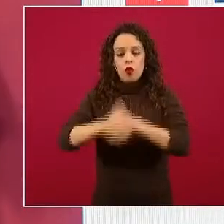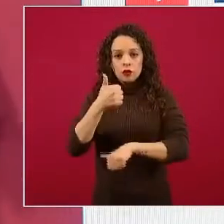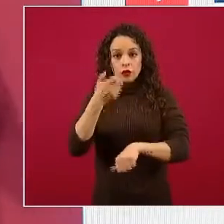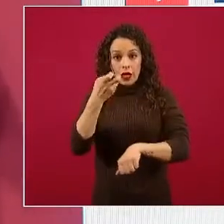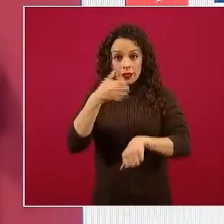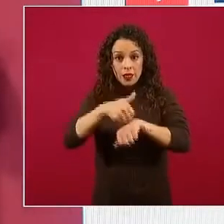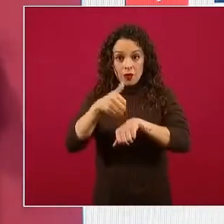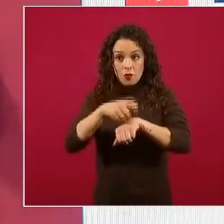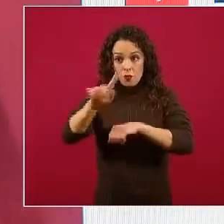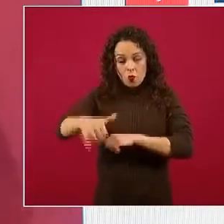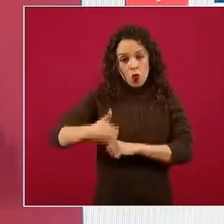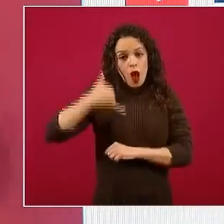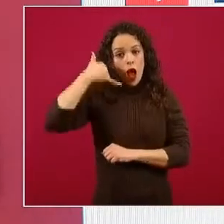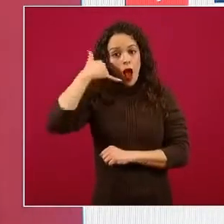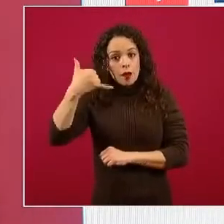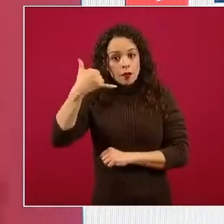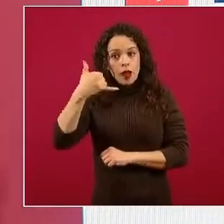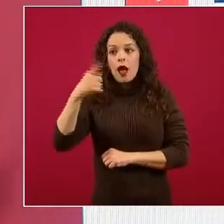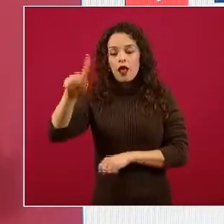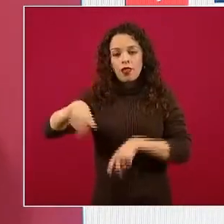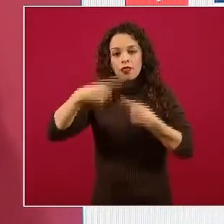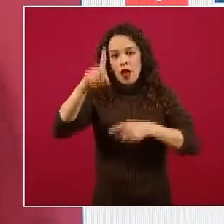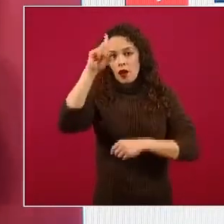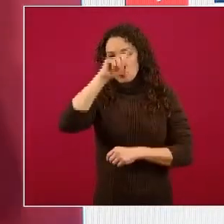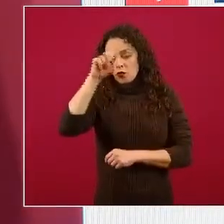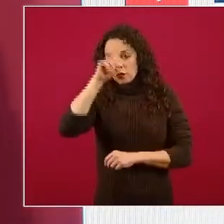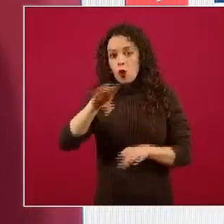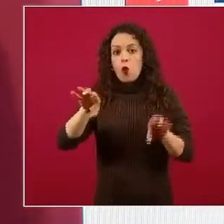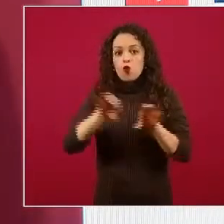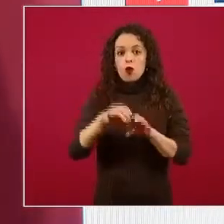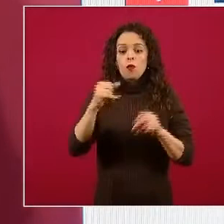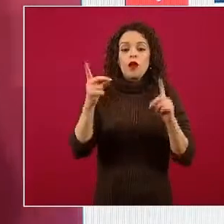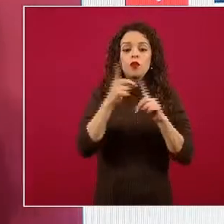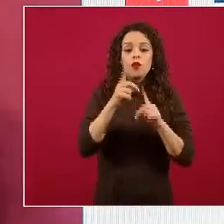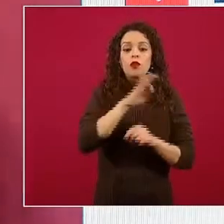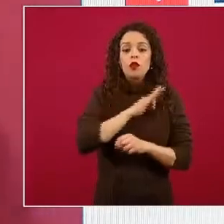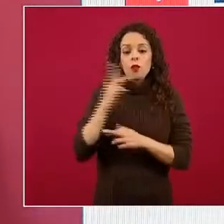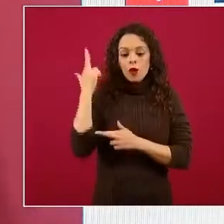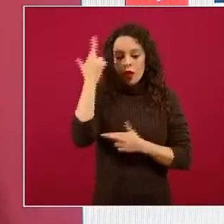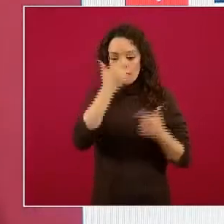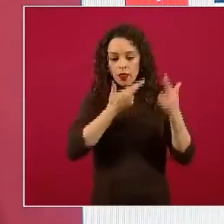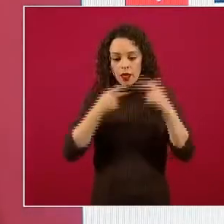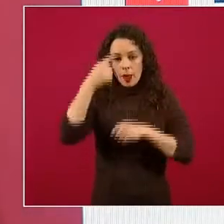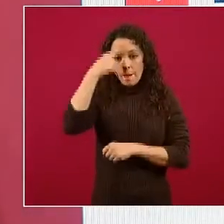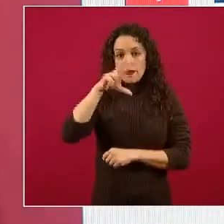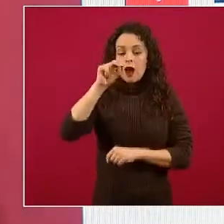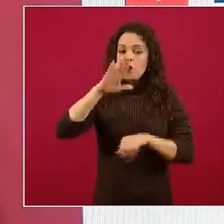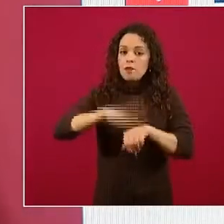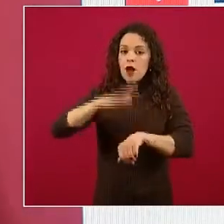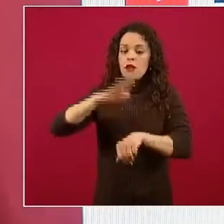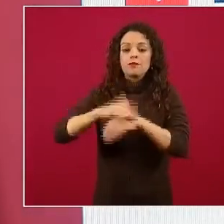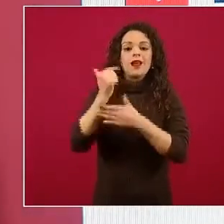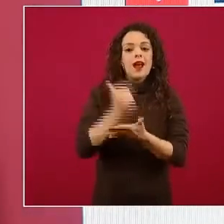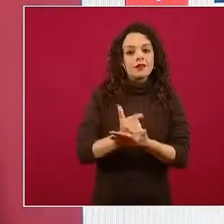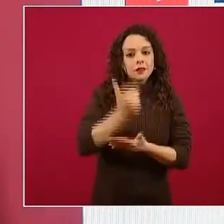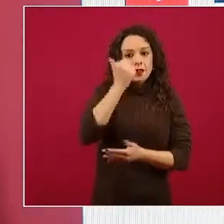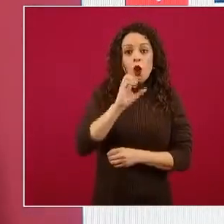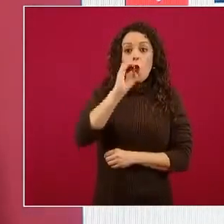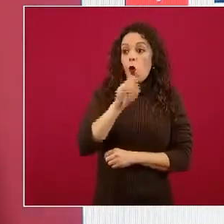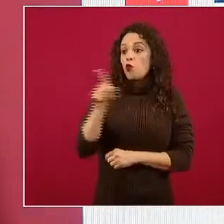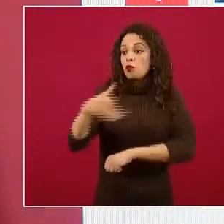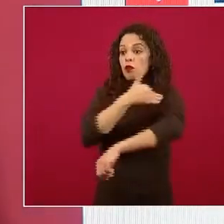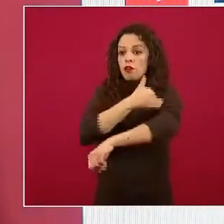que te orienten sobre cómo y dónde te pueden evaluar para que no te vayas a complicar o tu familiar no se